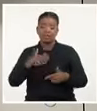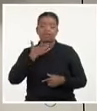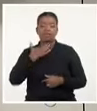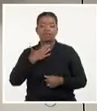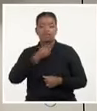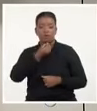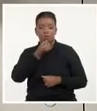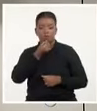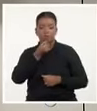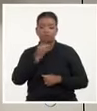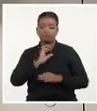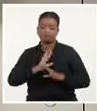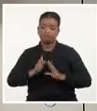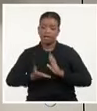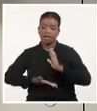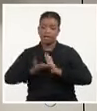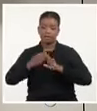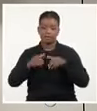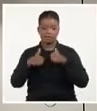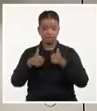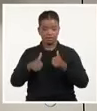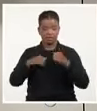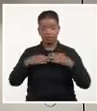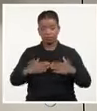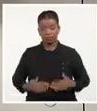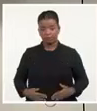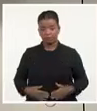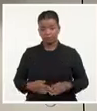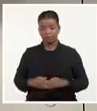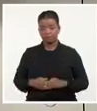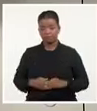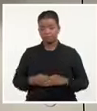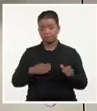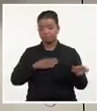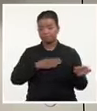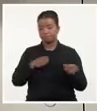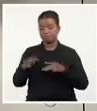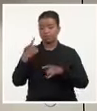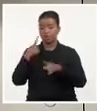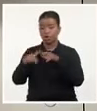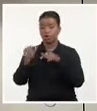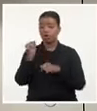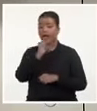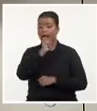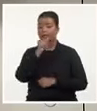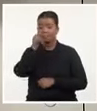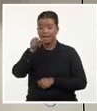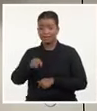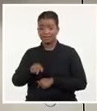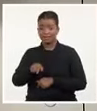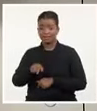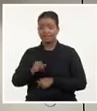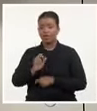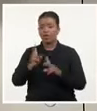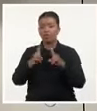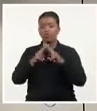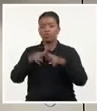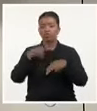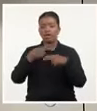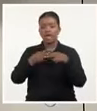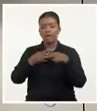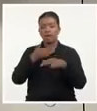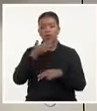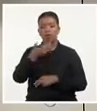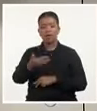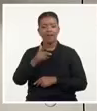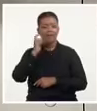una pronta recuperación. Por su parte, el cantante y compositor Israel Roja, integrante del dúo Buena Fe, también compartió